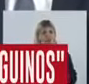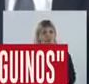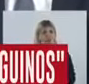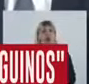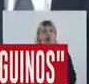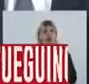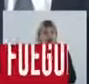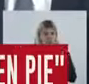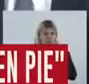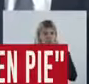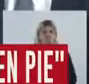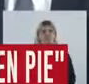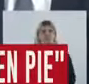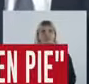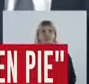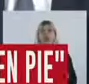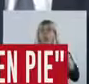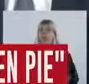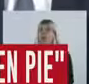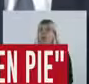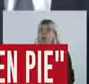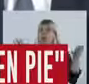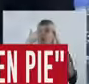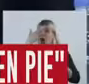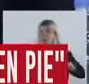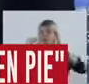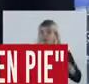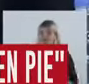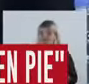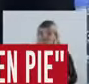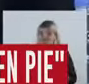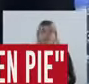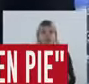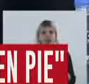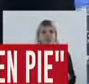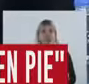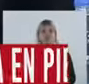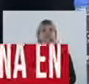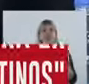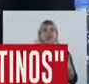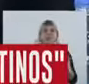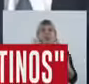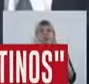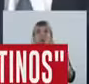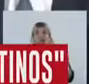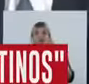Porque hoy estamos tomando un nuevo compromiso, que es que a los argentinos y argentinas que no tienen un